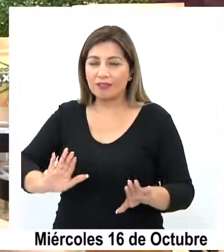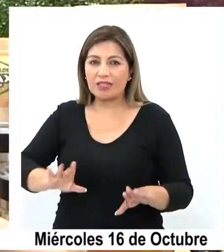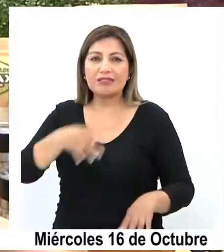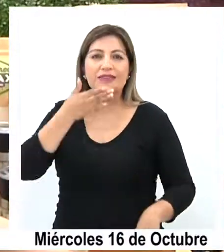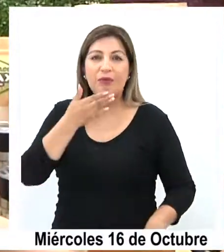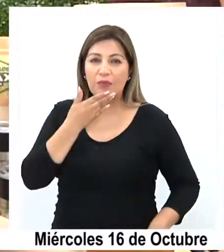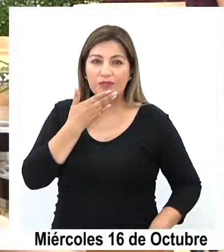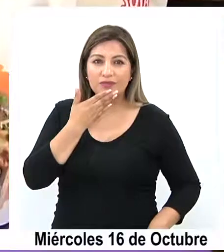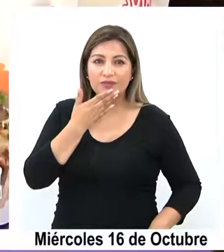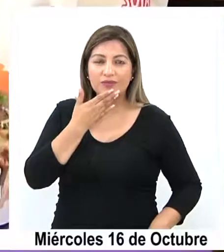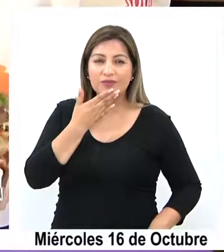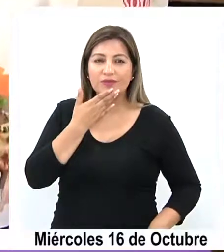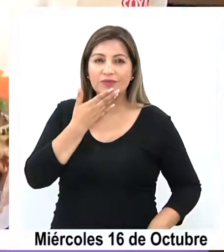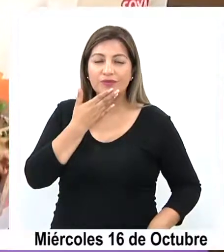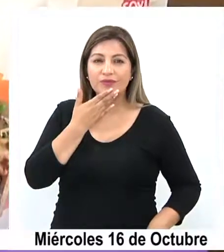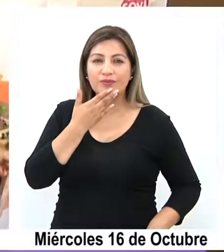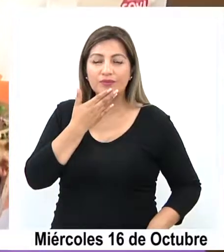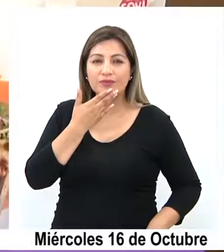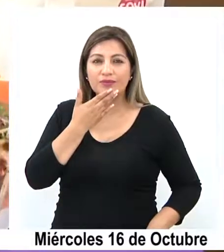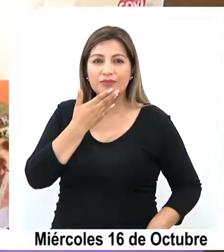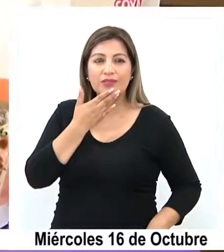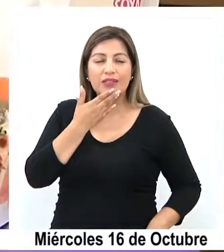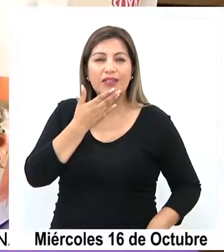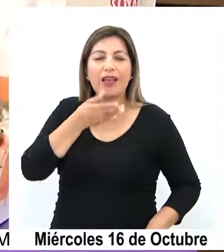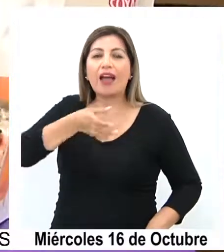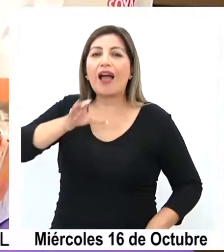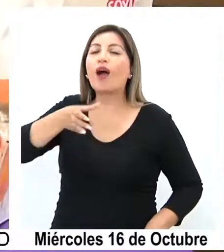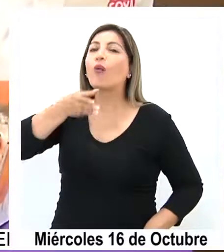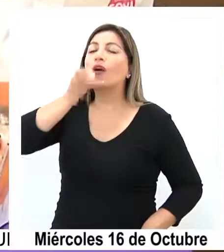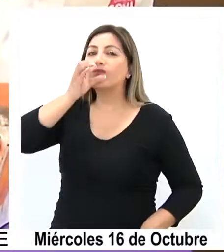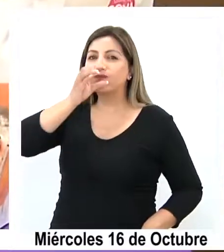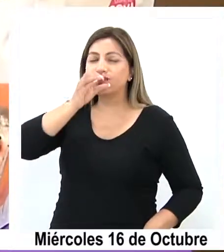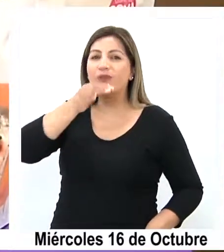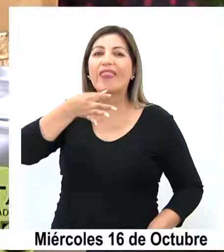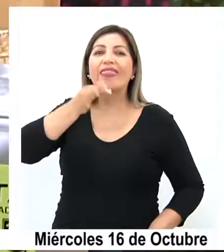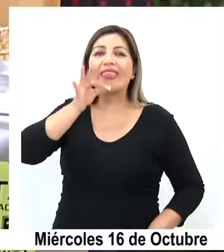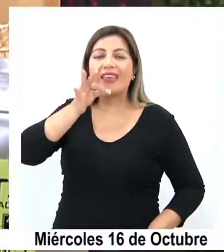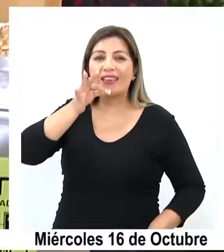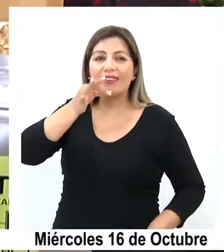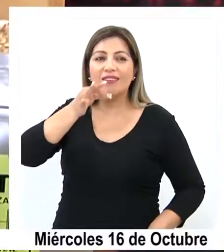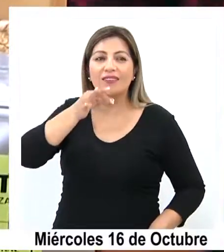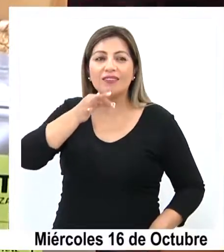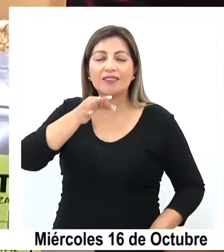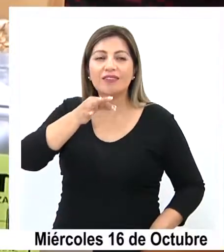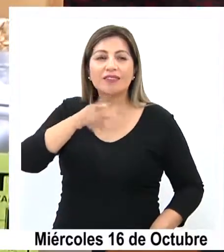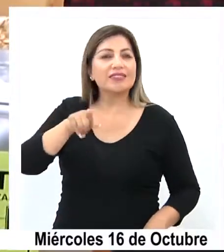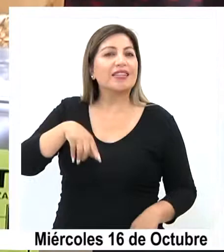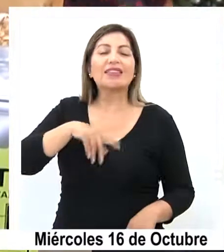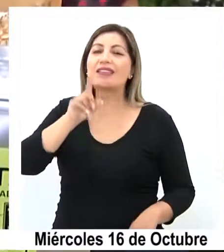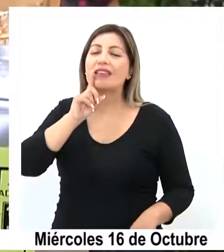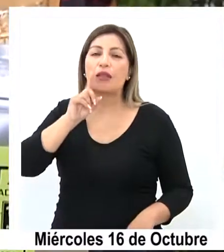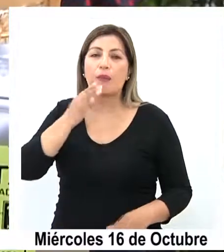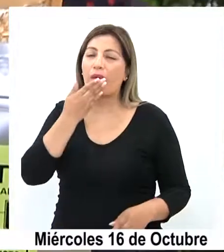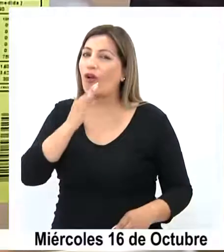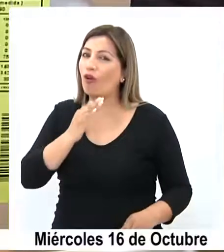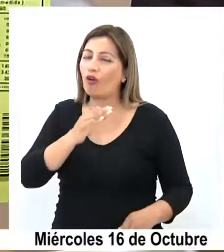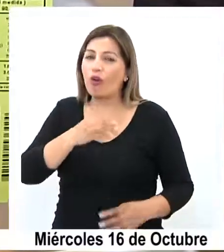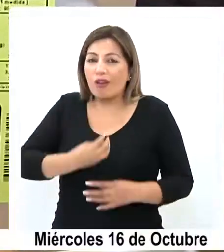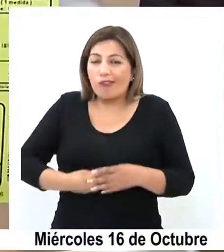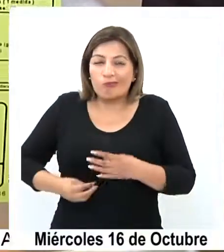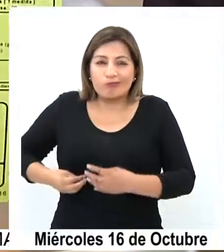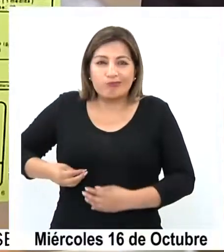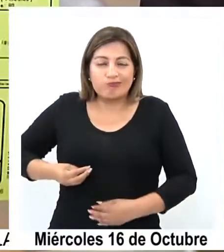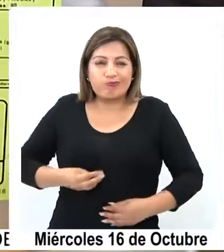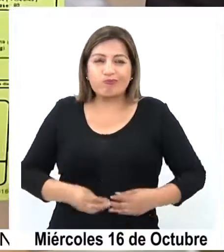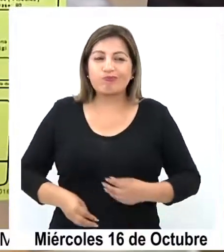manejamos también la maja kombucha que es una bebida a base de té fermentado y los fermentados son los que nos ayudan a mantener fortalecida la flora